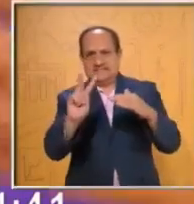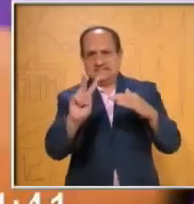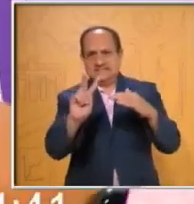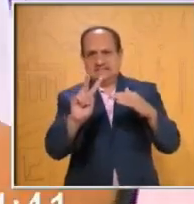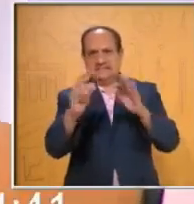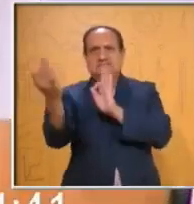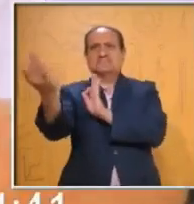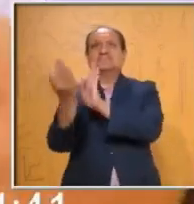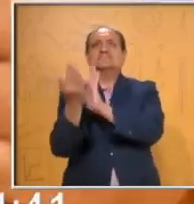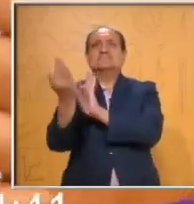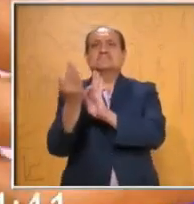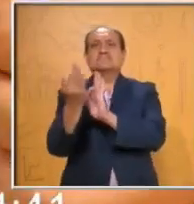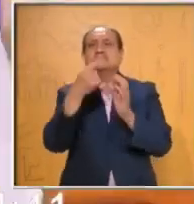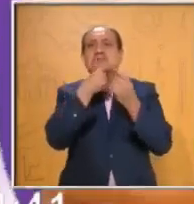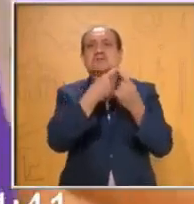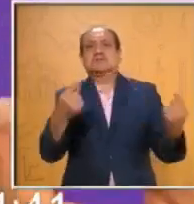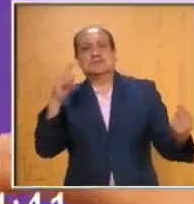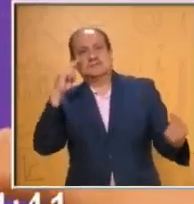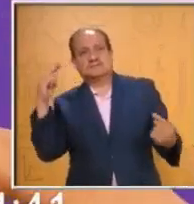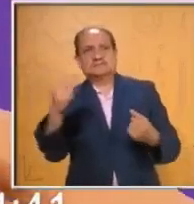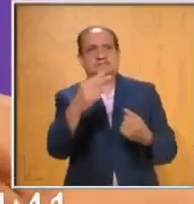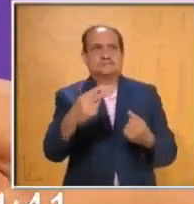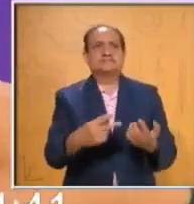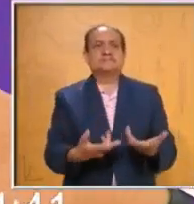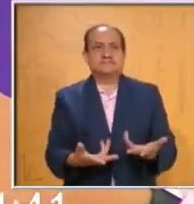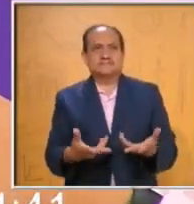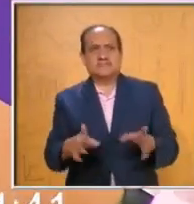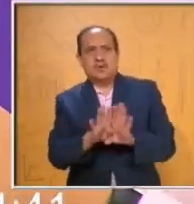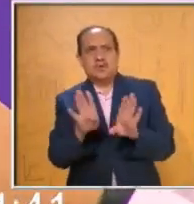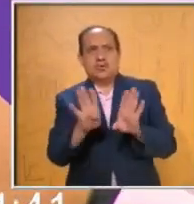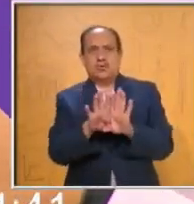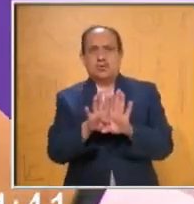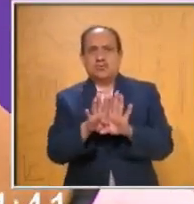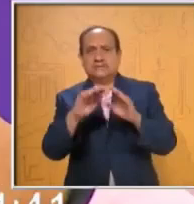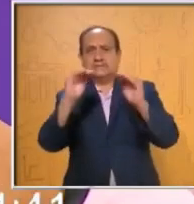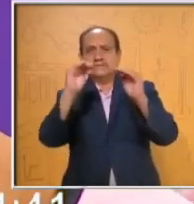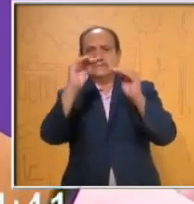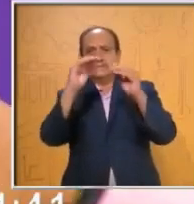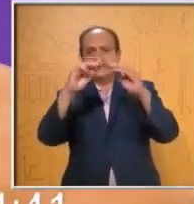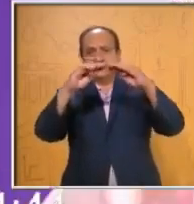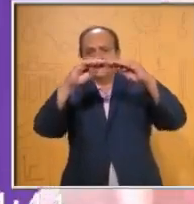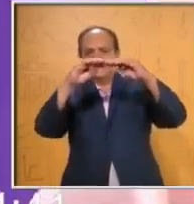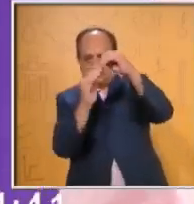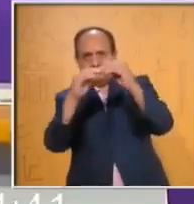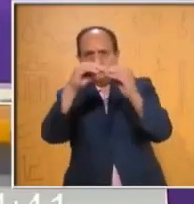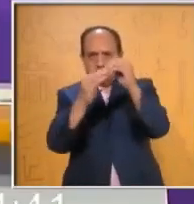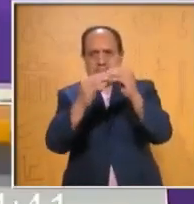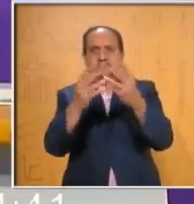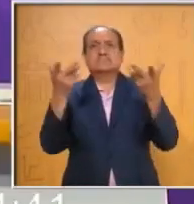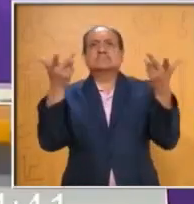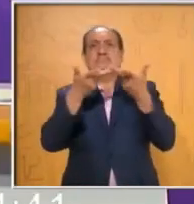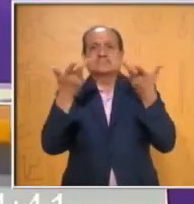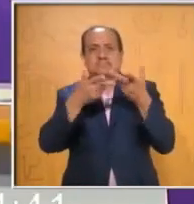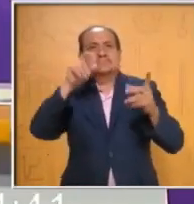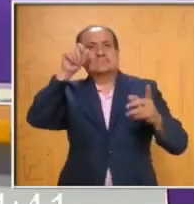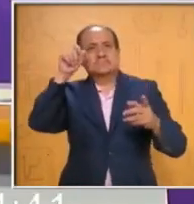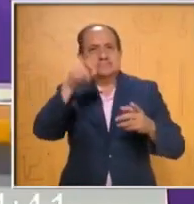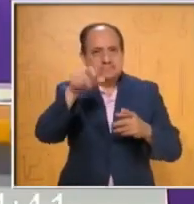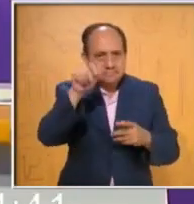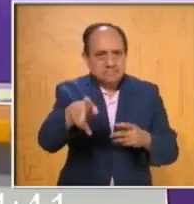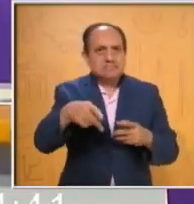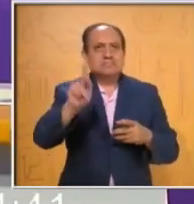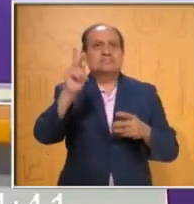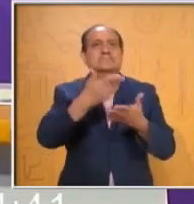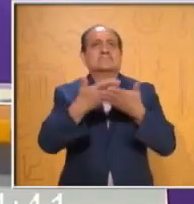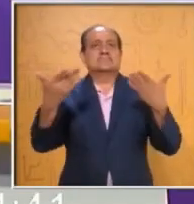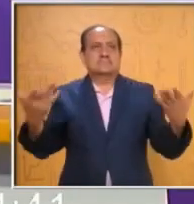los niños, perdón. Ahí. Ahí está. Cómo se curveó, ¿verdad? Ajá. Ahora, ¿qué vamos a hacer? Bueno, vamos a hacer lo mismo, pero